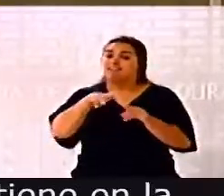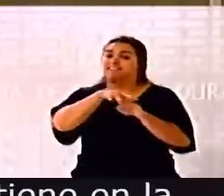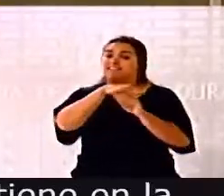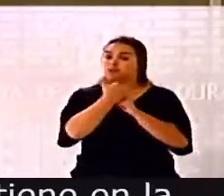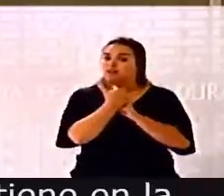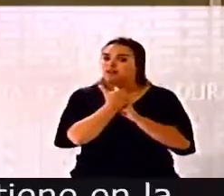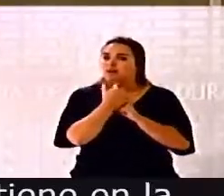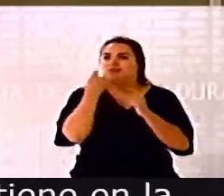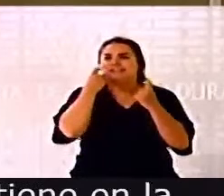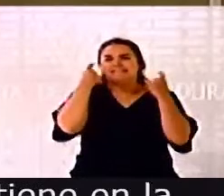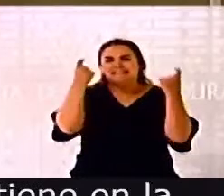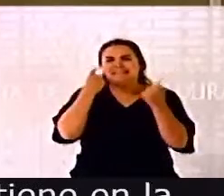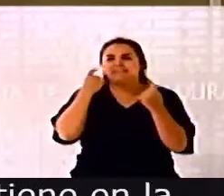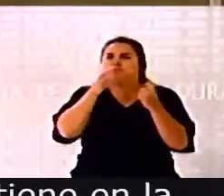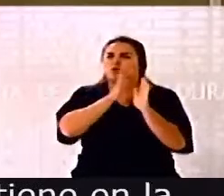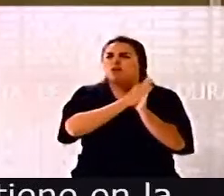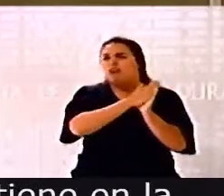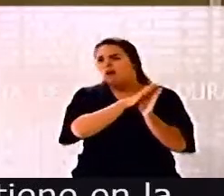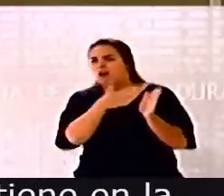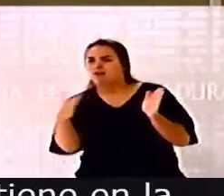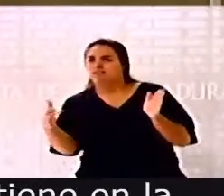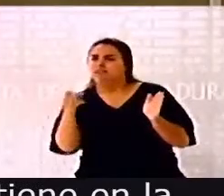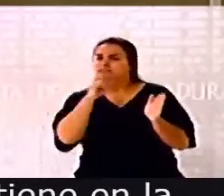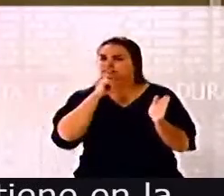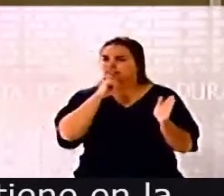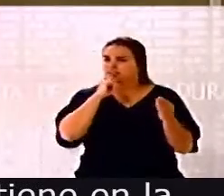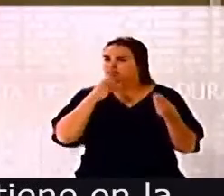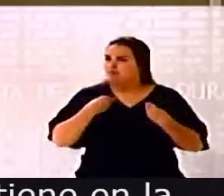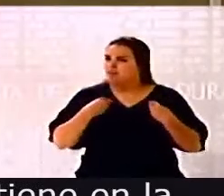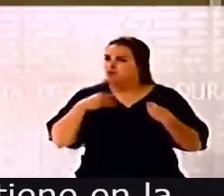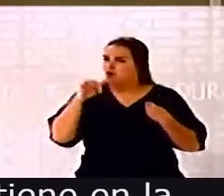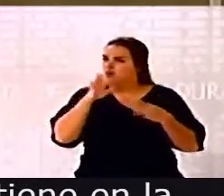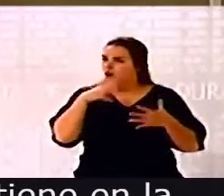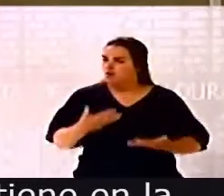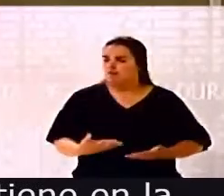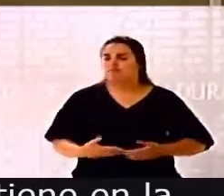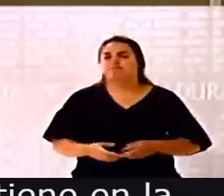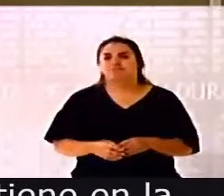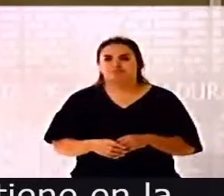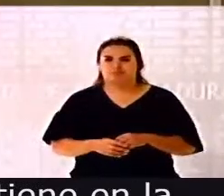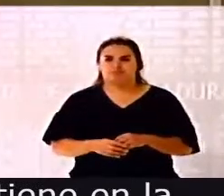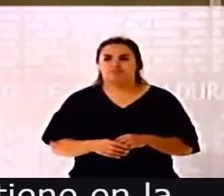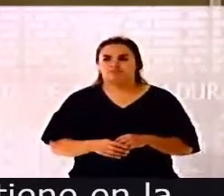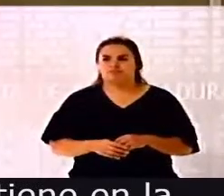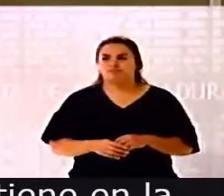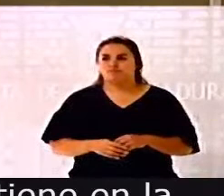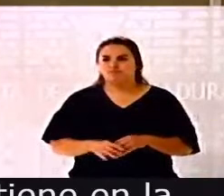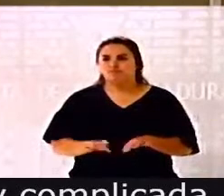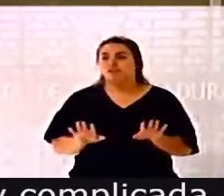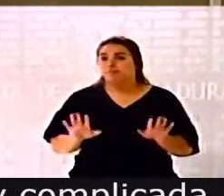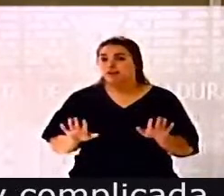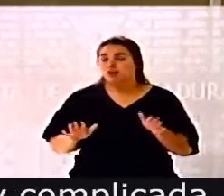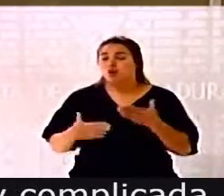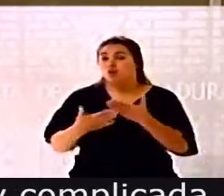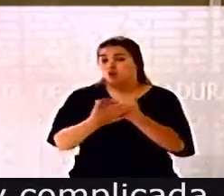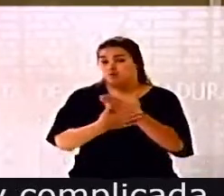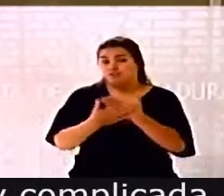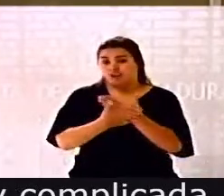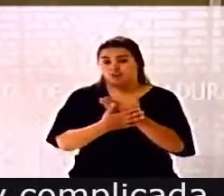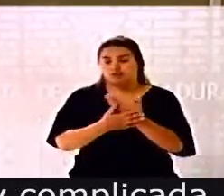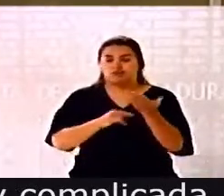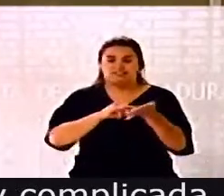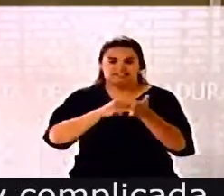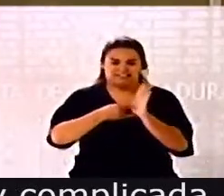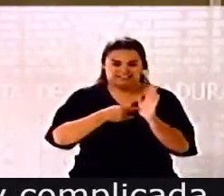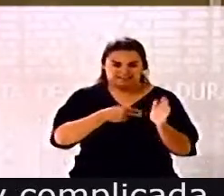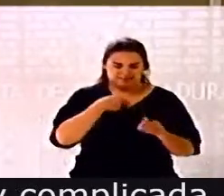situación tan larga y tan complicada que estamos viviendo en este país. Pero esto el Gobierno solo, el sistema